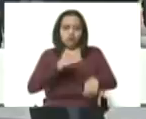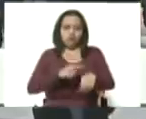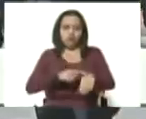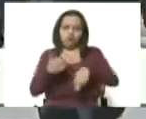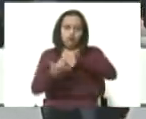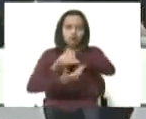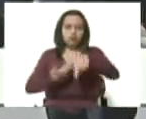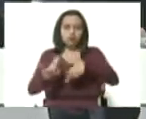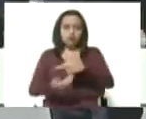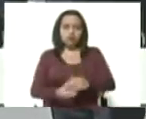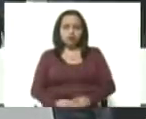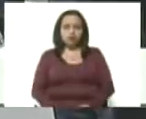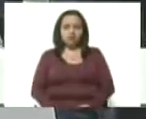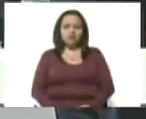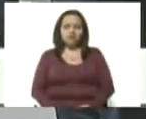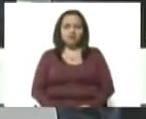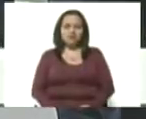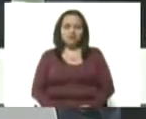revolución.